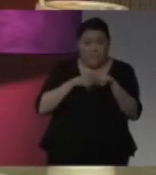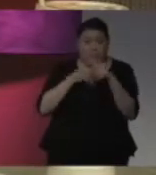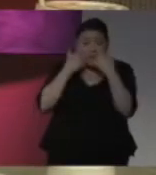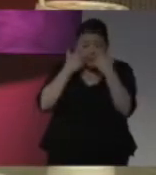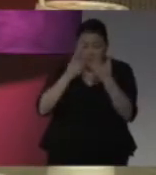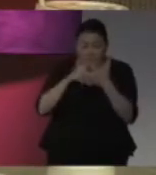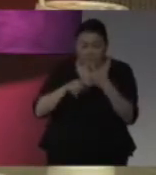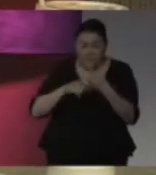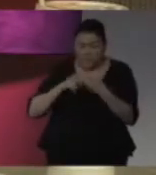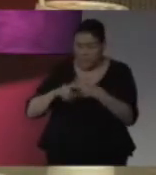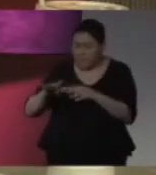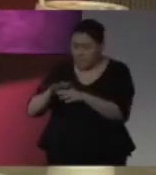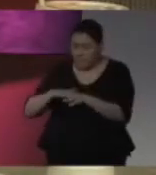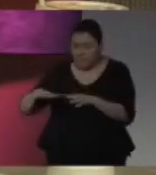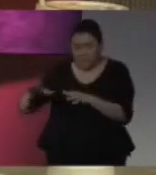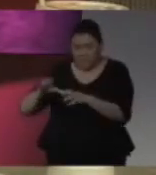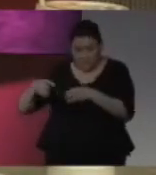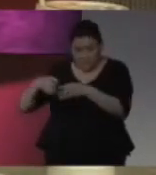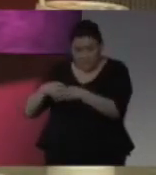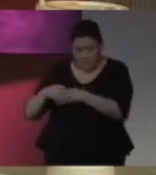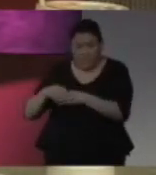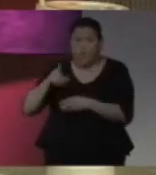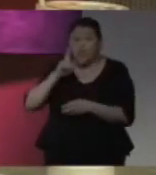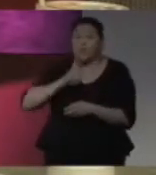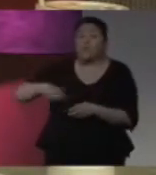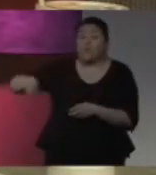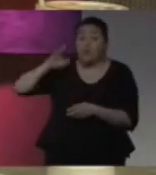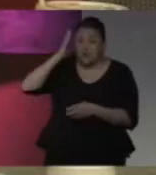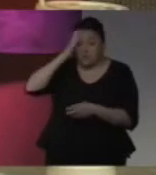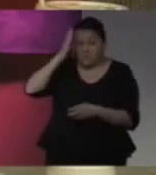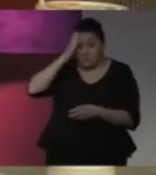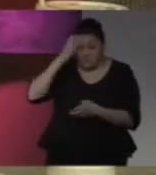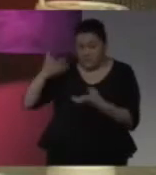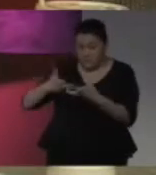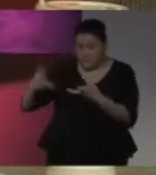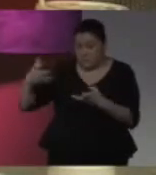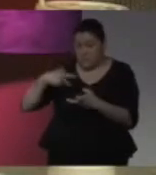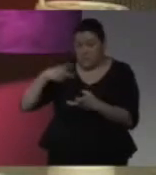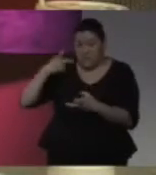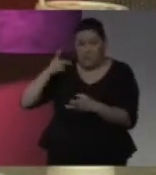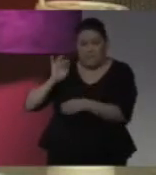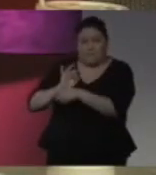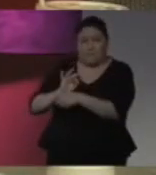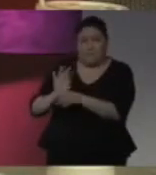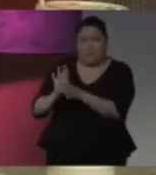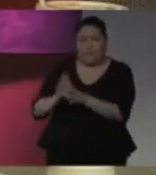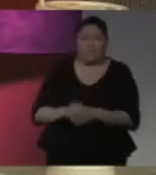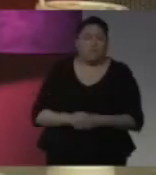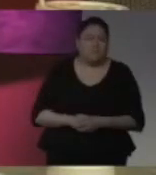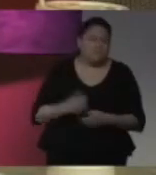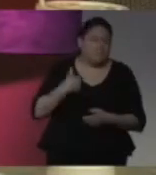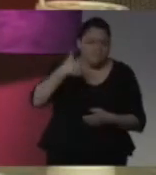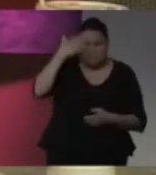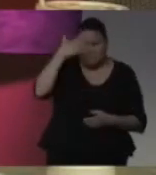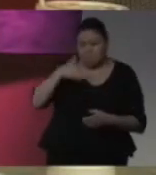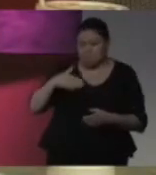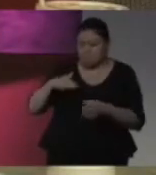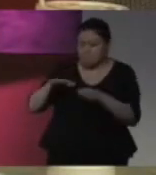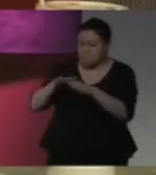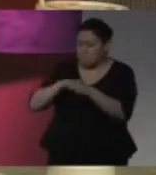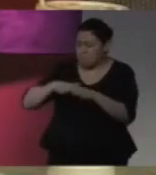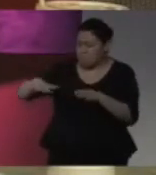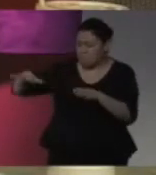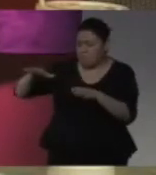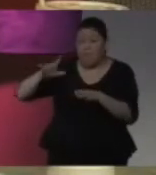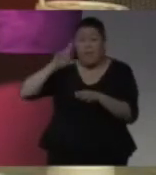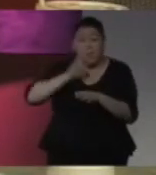Reproducción Comunal y Mujeres Indígenas en la Defensa de las Tierras. ¿De qué manera se comprende la energía social desplegada en la lucha